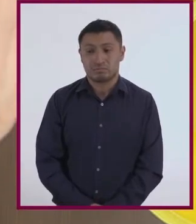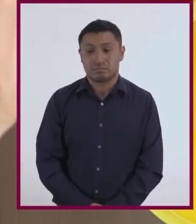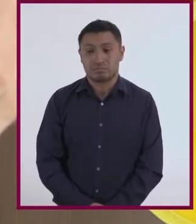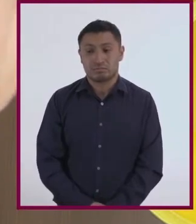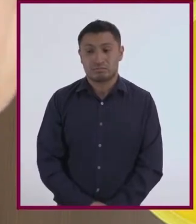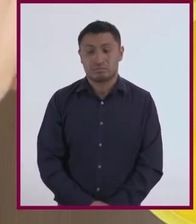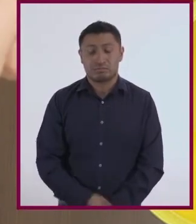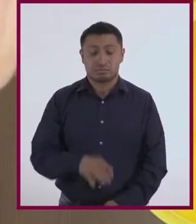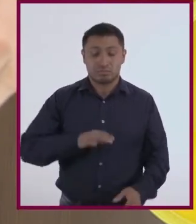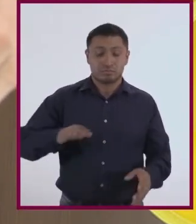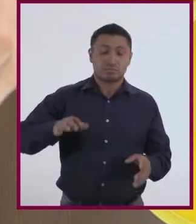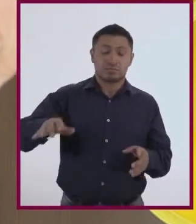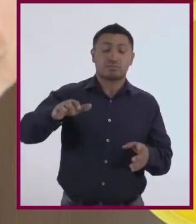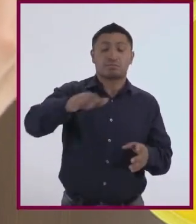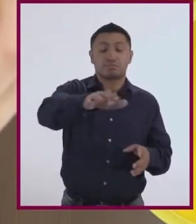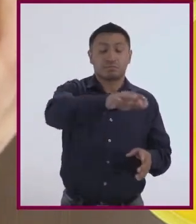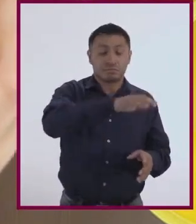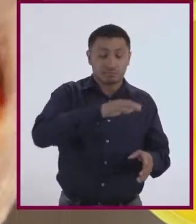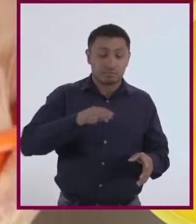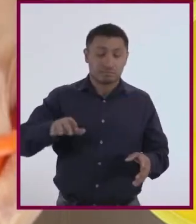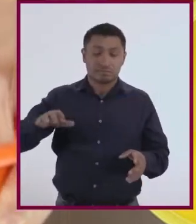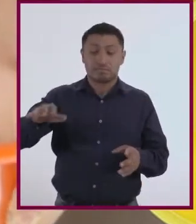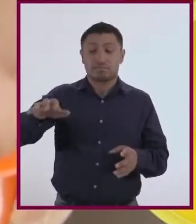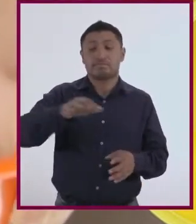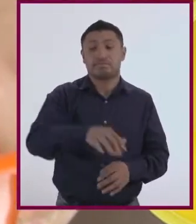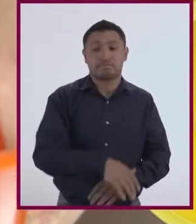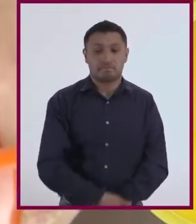Y así cubrimos perfectamente